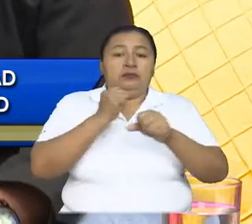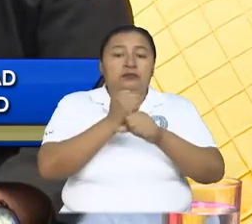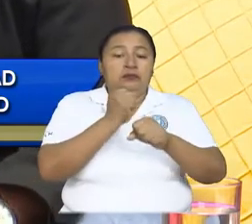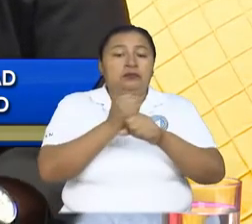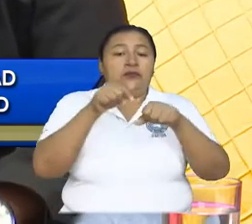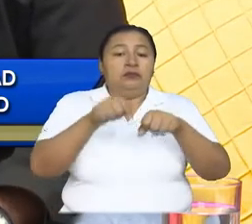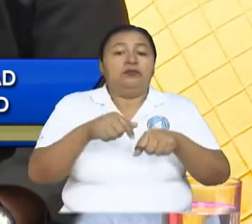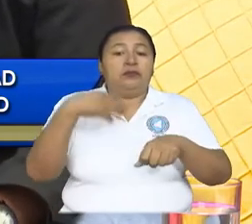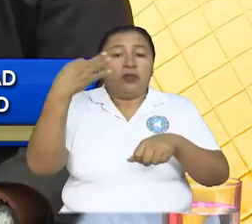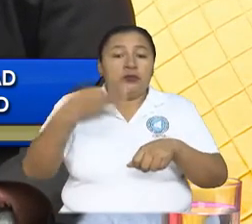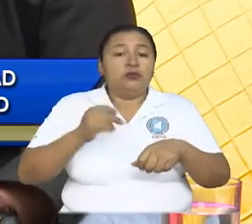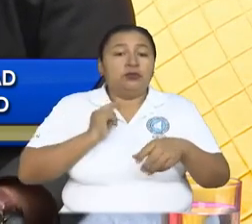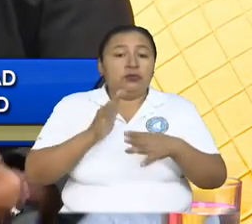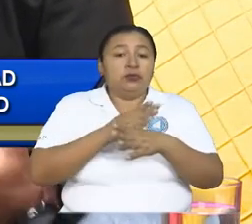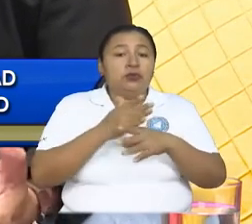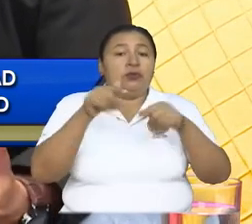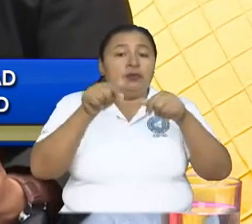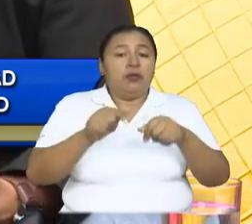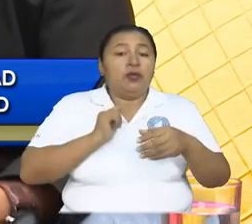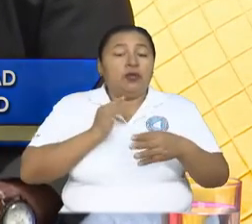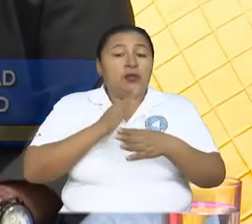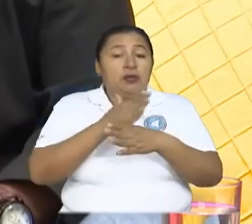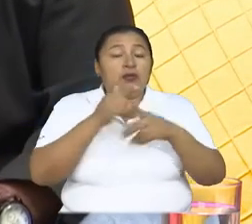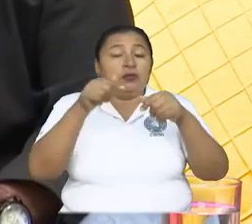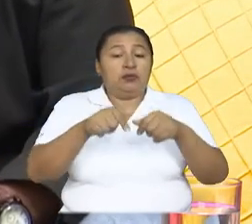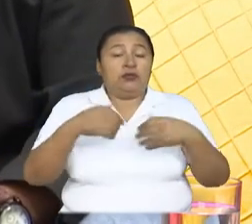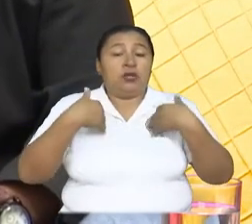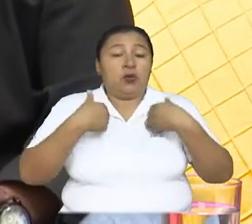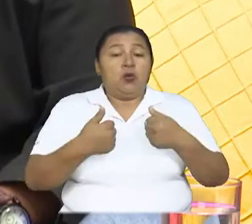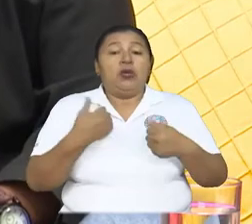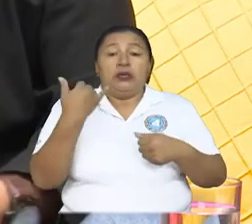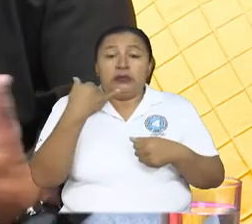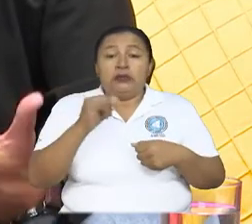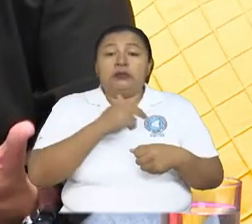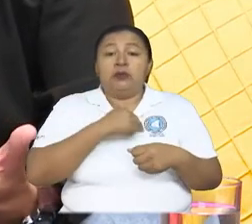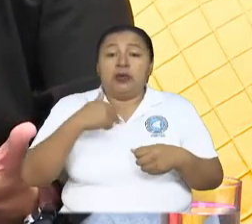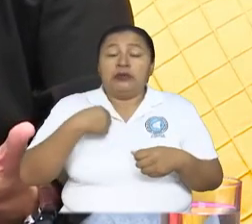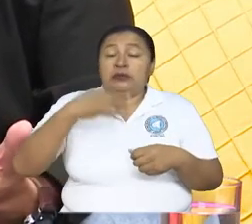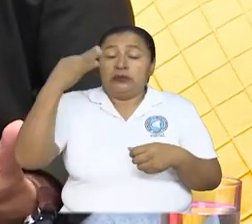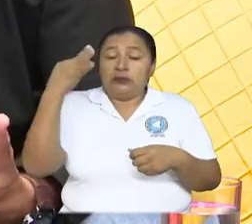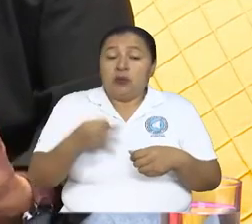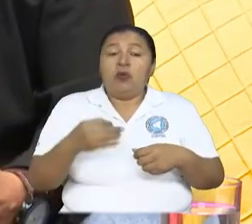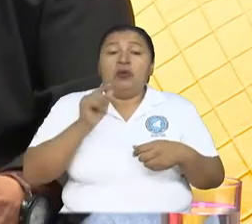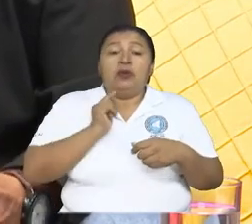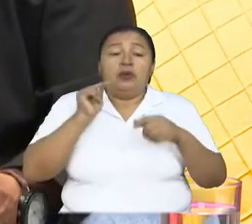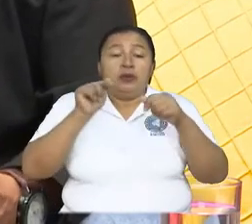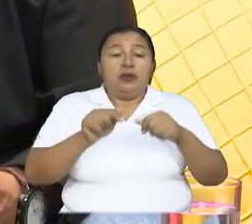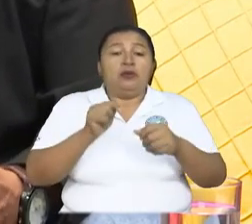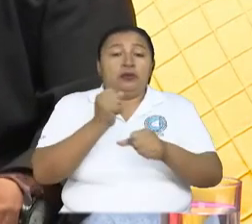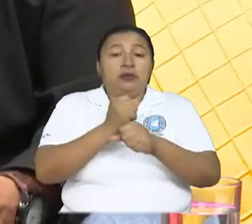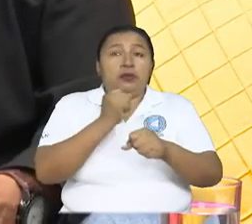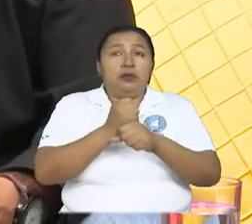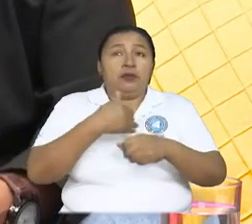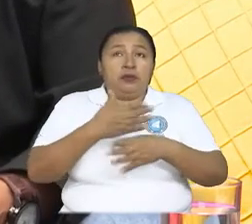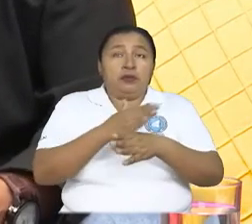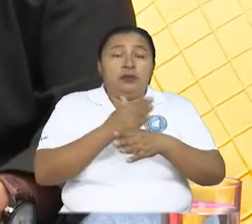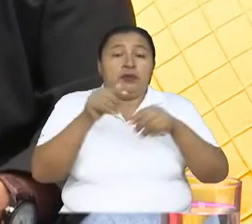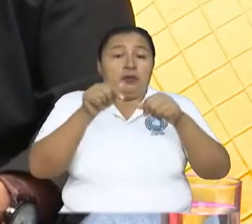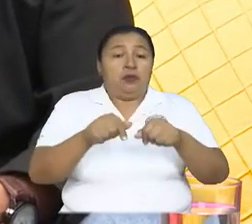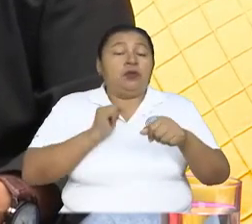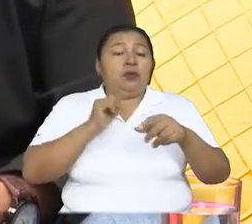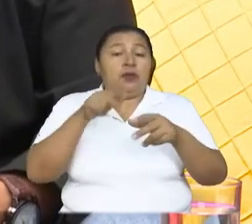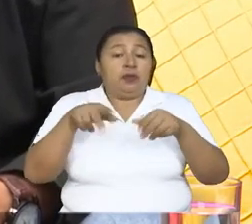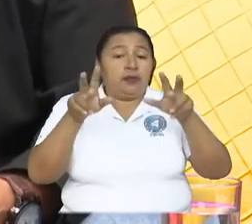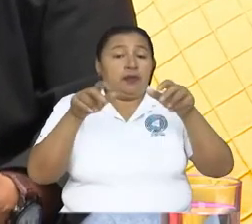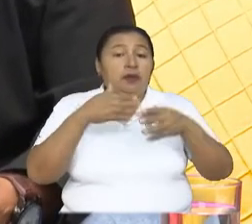aseguren cobertura en salud que nos aseguren producción de salud porque los actores comunitarios en